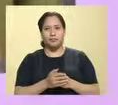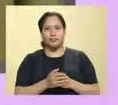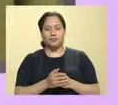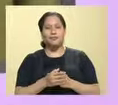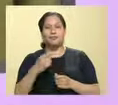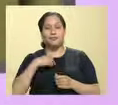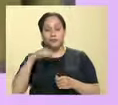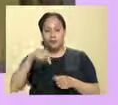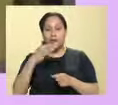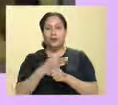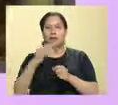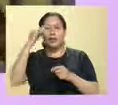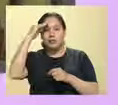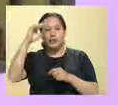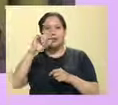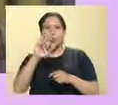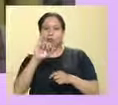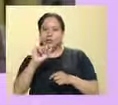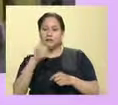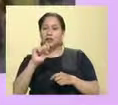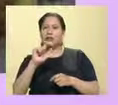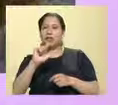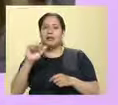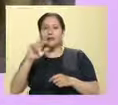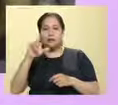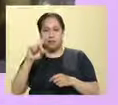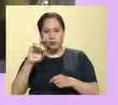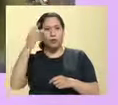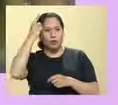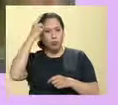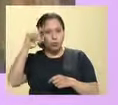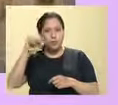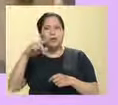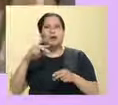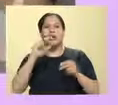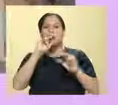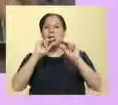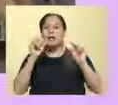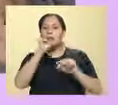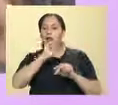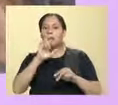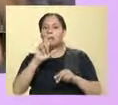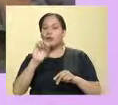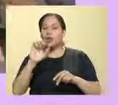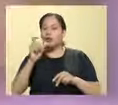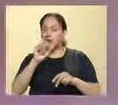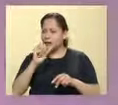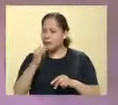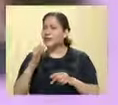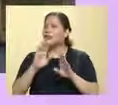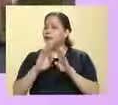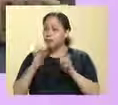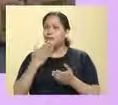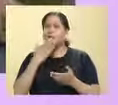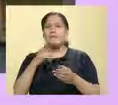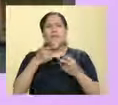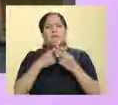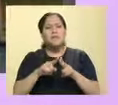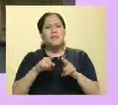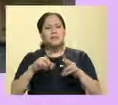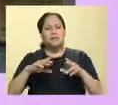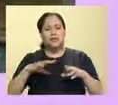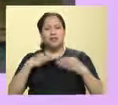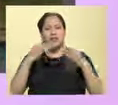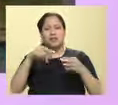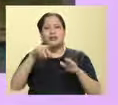Me encuentro con el señor Luis Gallardo, quien es propietario de Nevería Roxy. ¿Cómo está? Muy bien. ¿Cómo comienza esta Mira, idea? Mira,